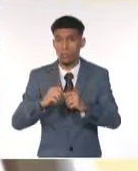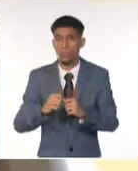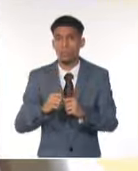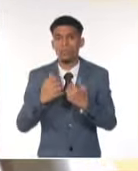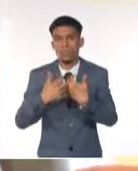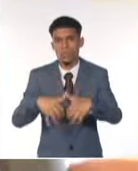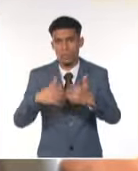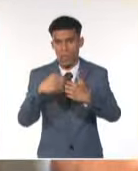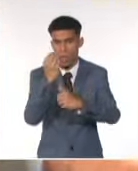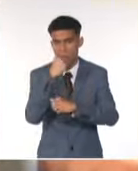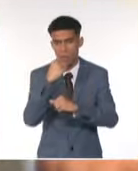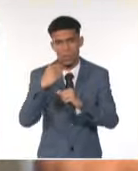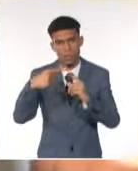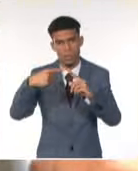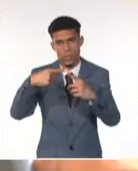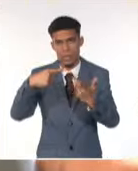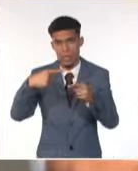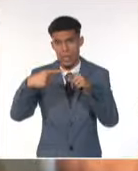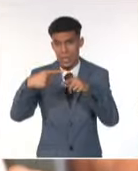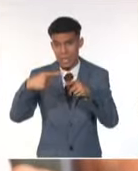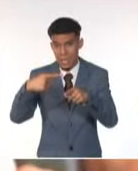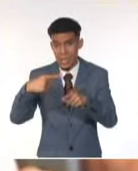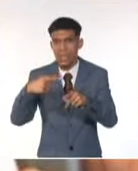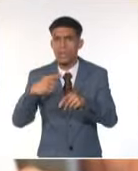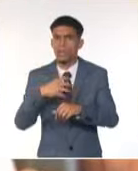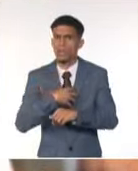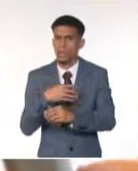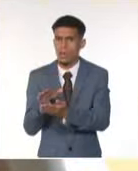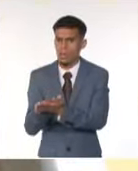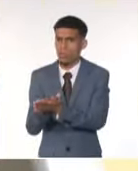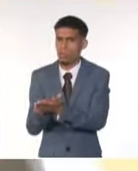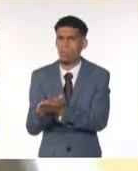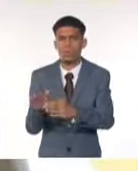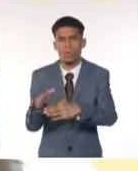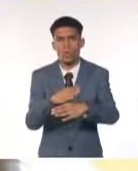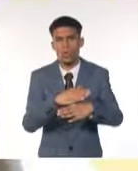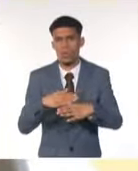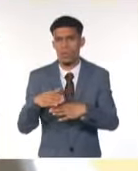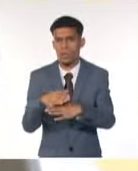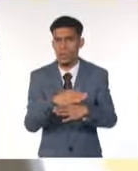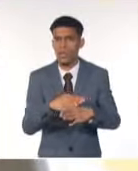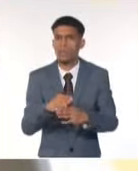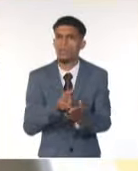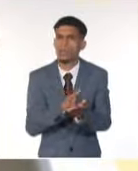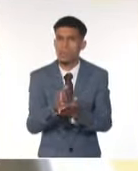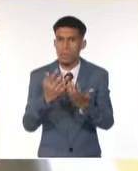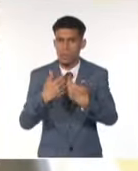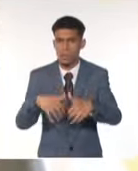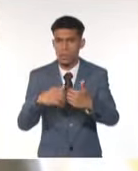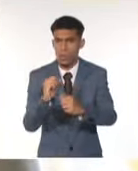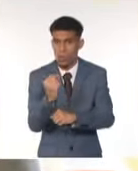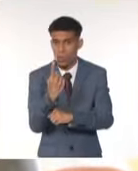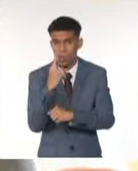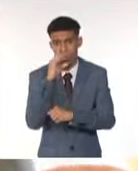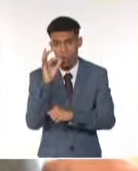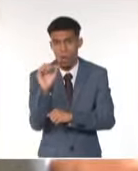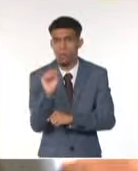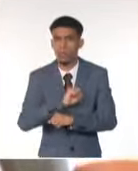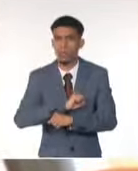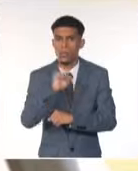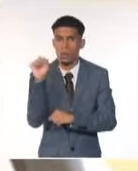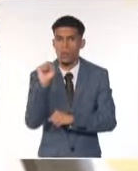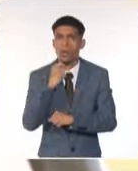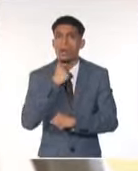producción de alimentos. Ahí tenemos reservas de todo tipo para continuar produciendo no solo, sino para lograr que lo que